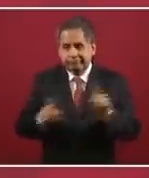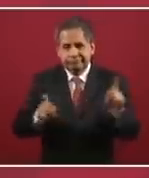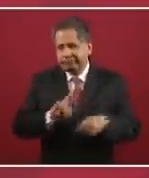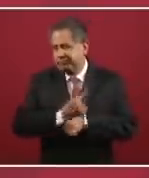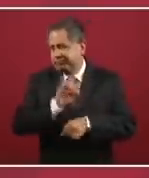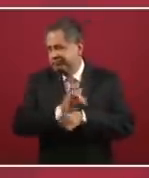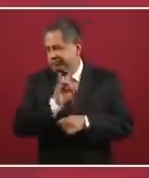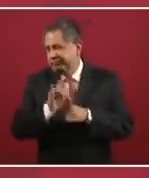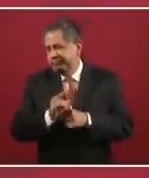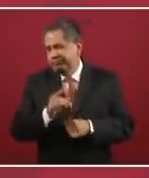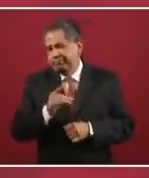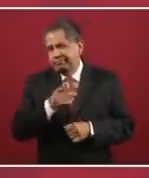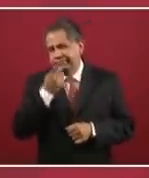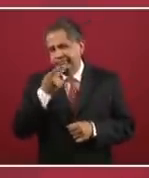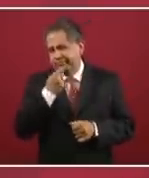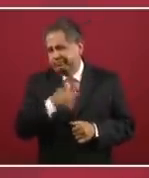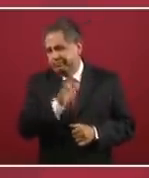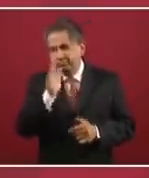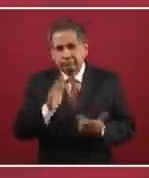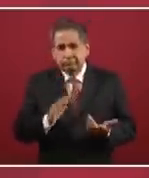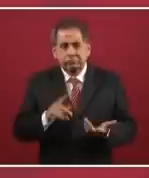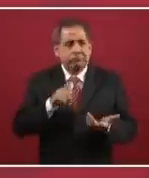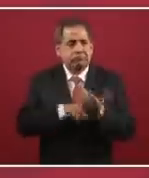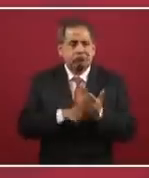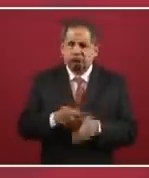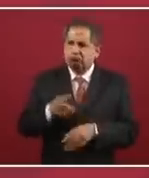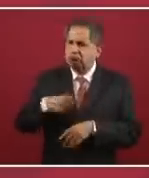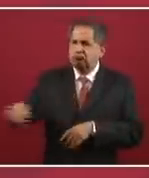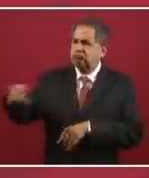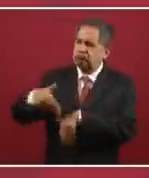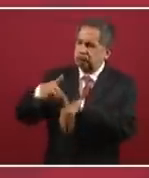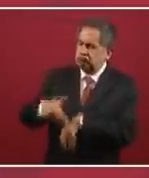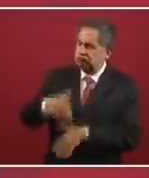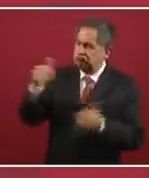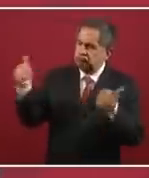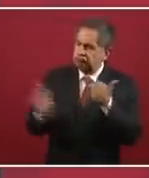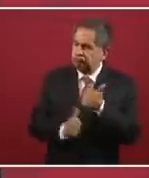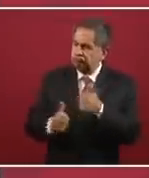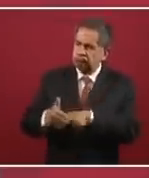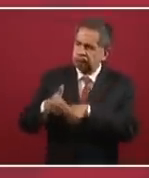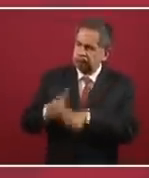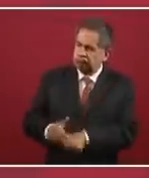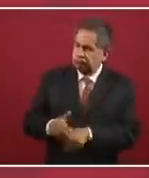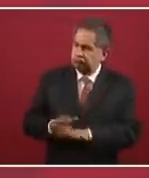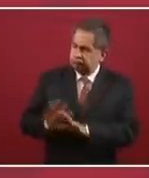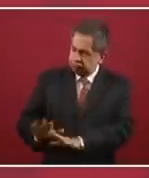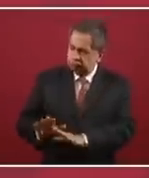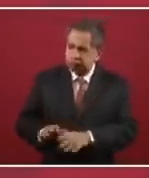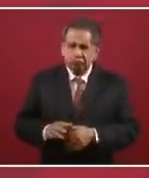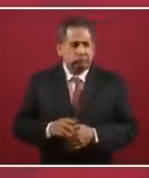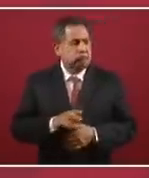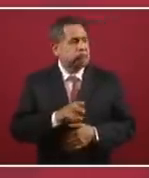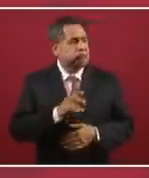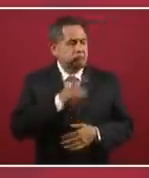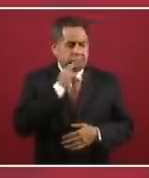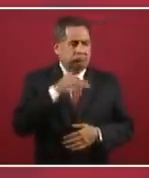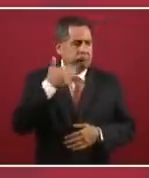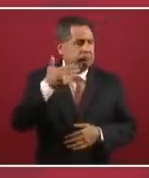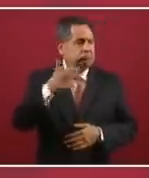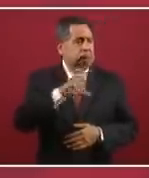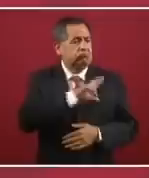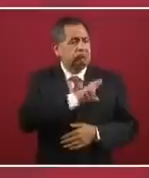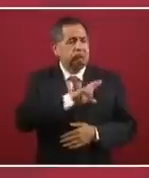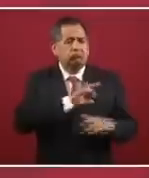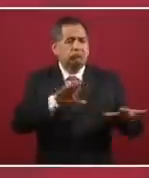cuento, era para someter al magisterio y para que avanzara el propósito de privatizar la